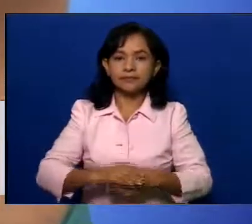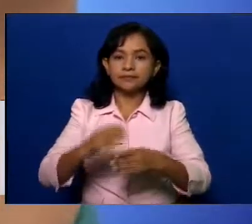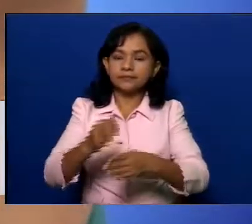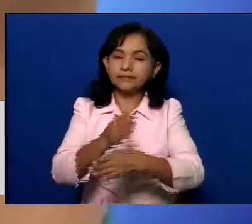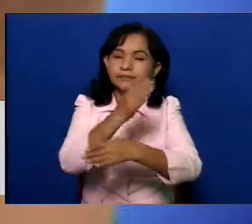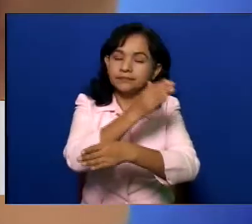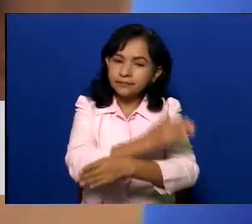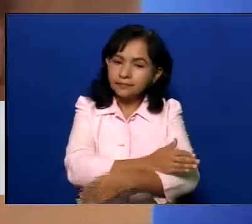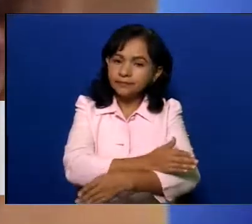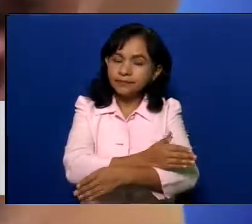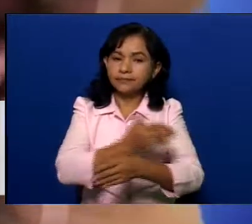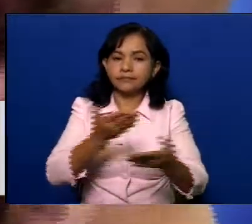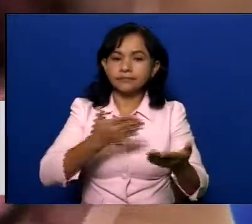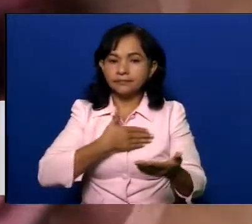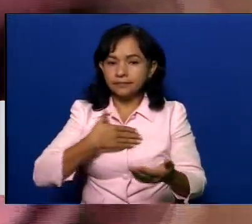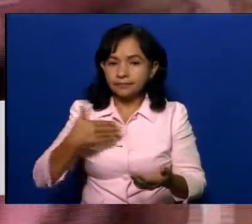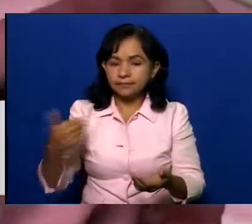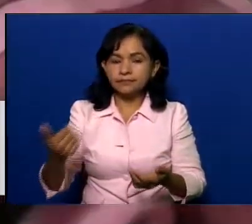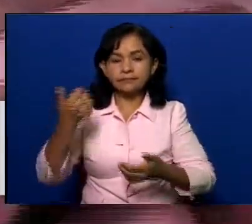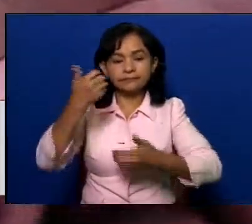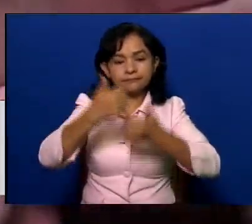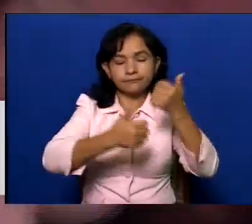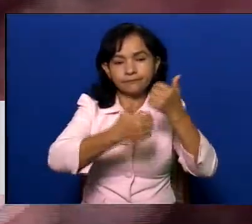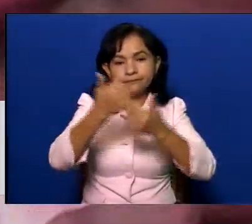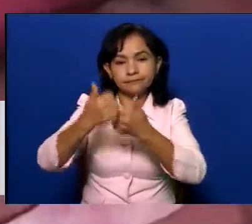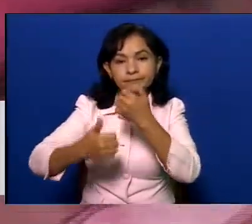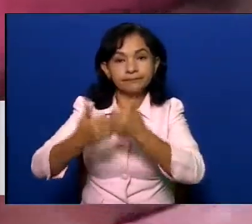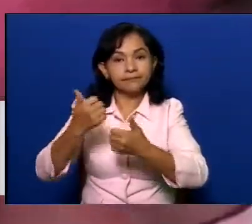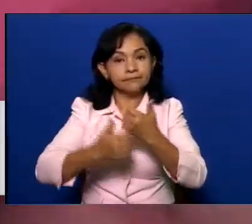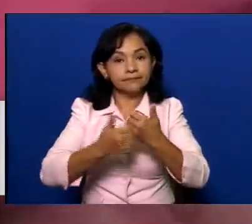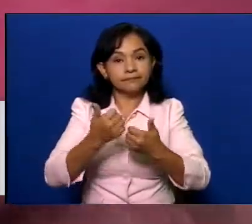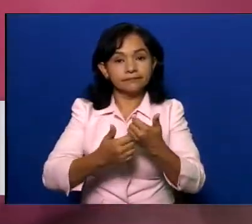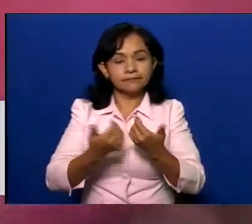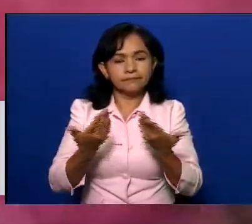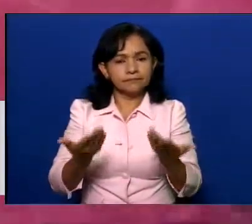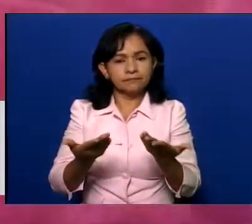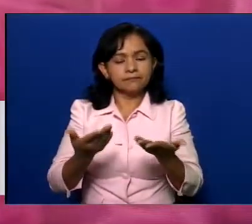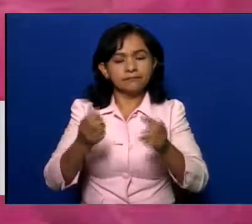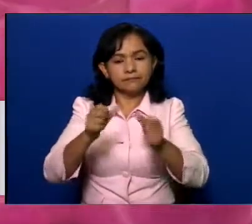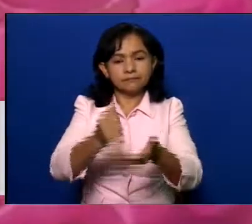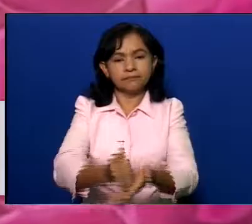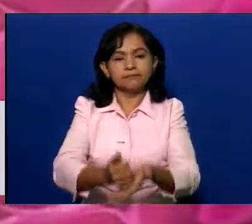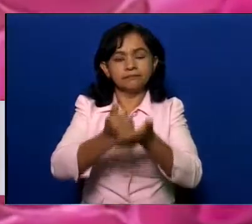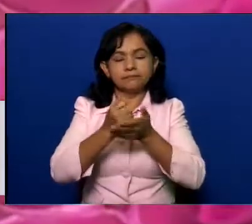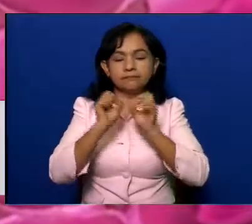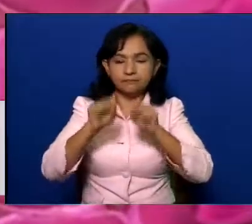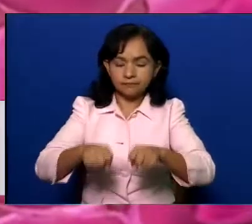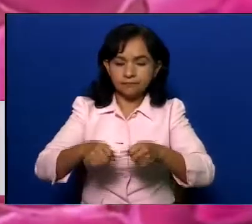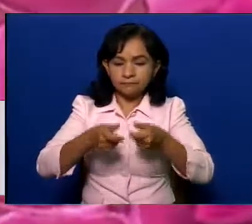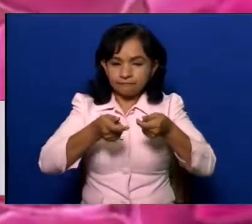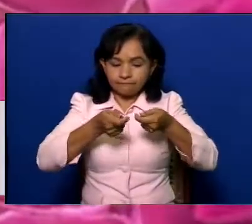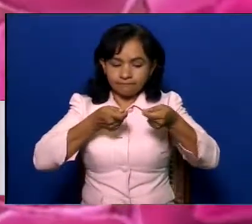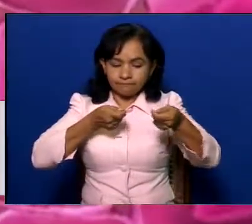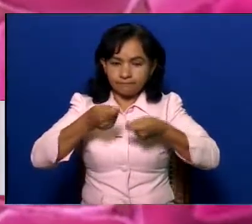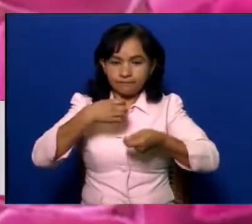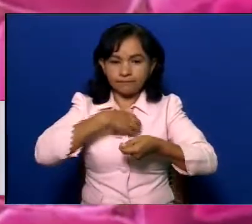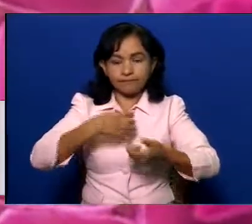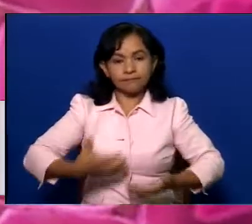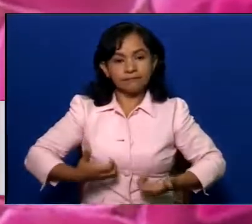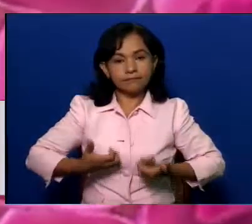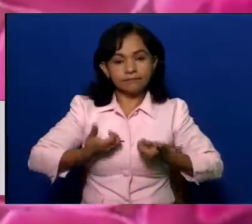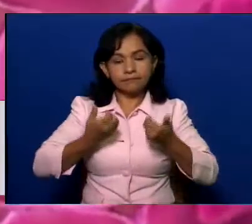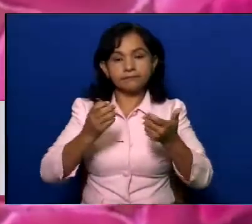temprano un problema como eso? ¿Qué es lo que permite poder controlar mejor el problema? Se habla